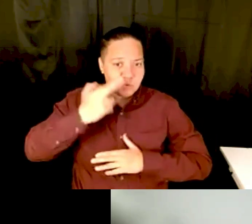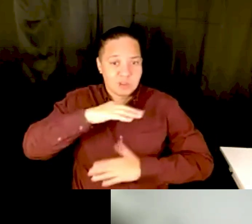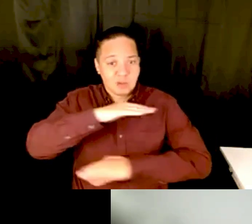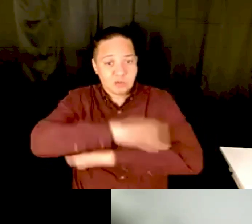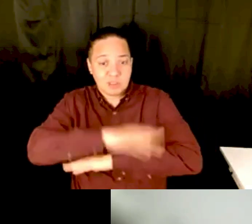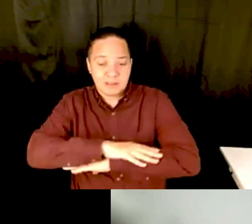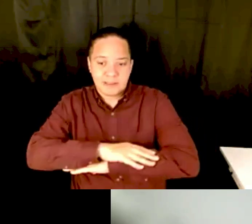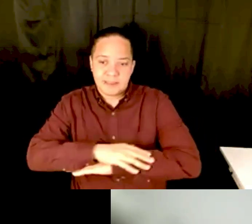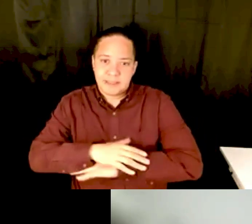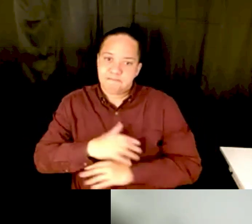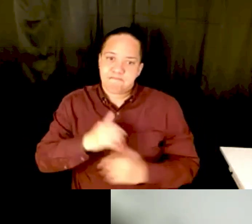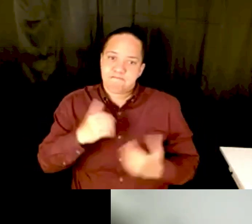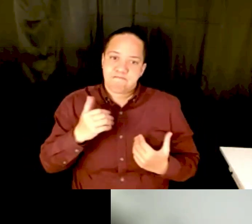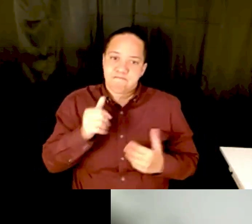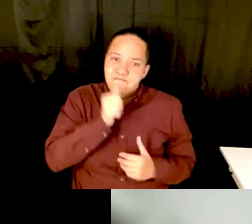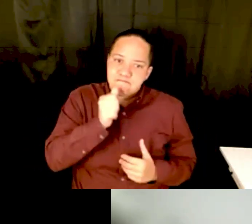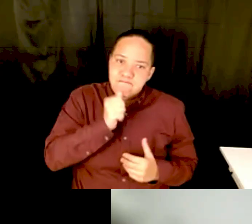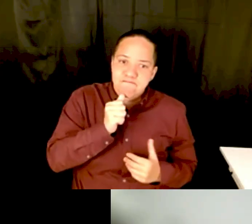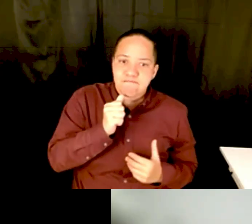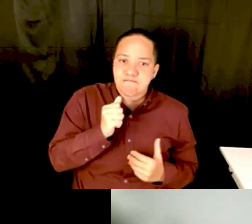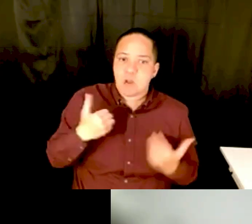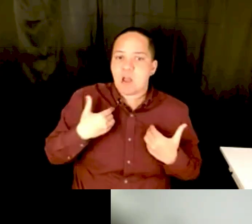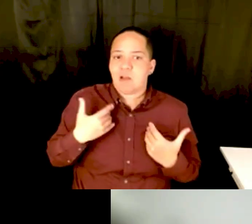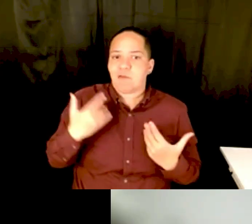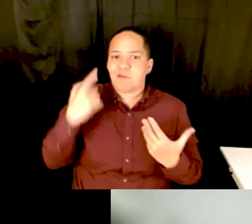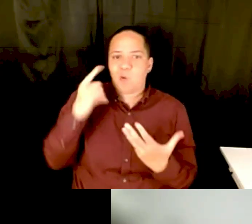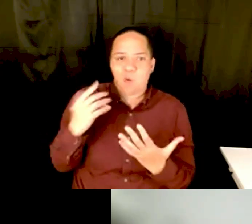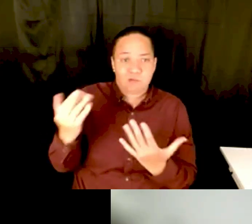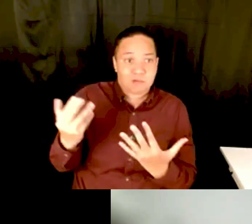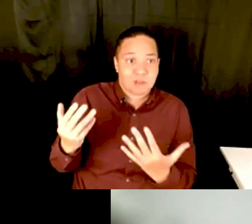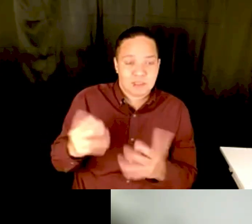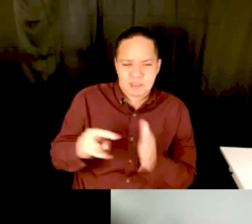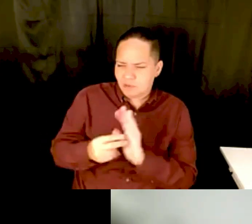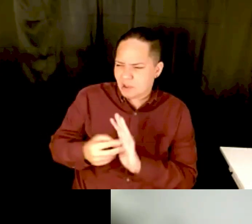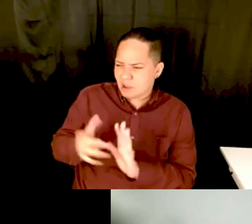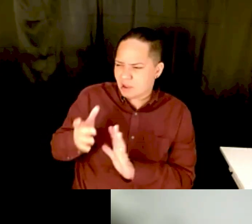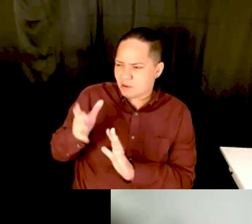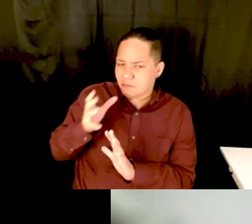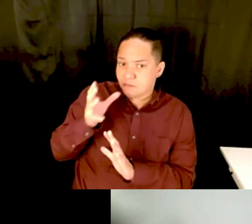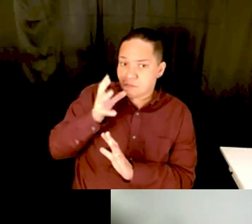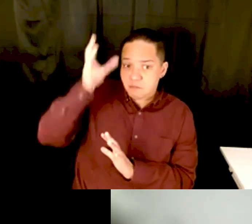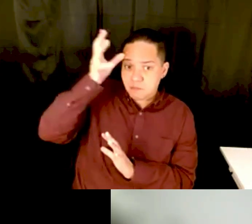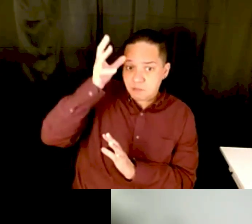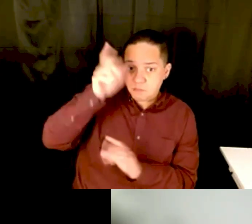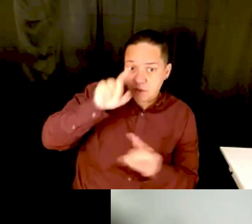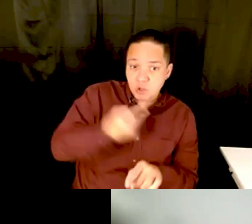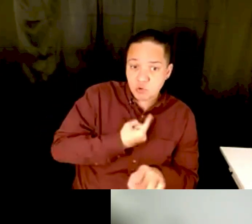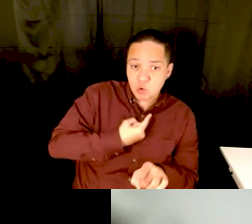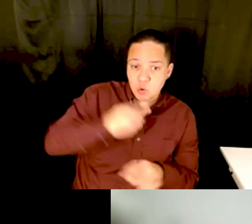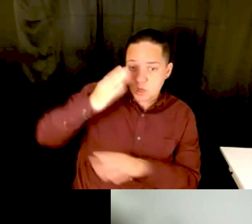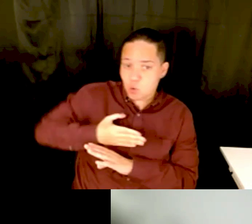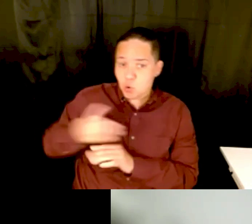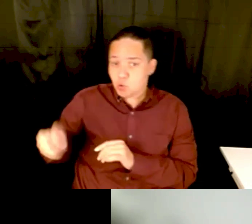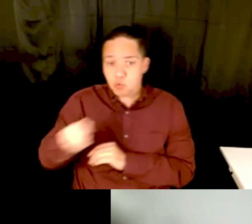pobre tolerancia a la espera? O sea, que el papá vaya solo y el hijo no esté. Sí.